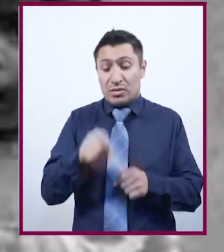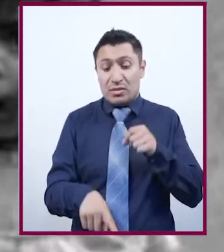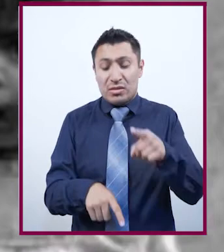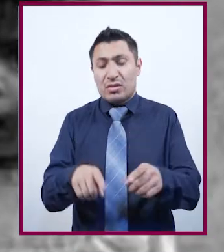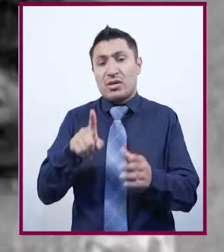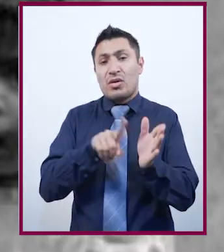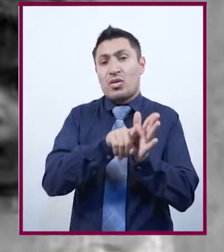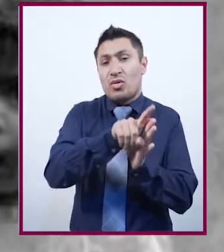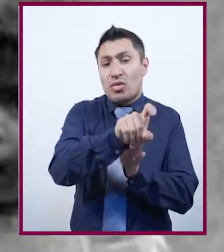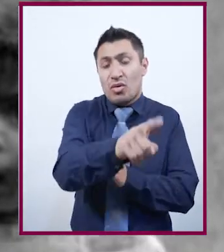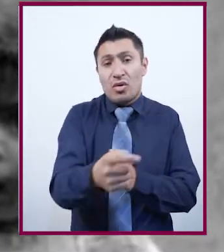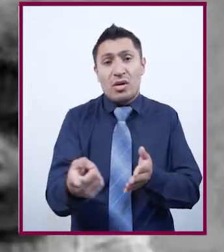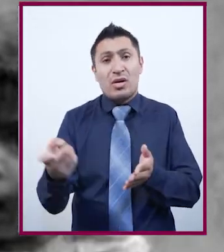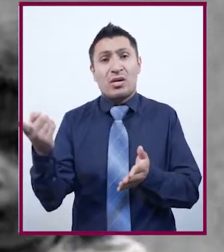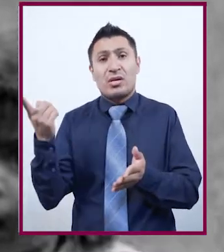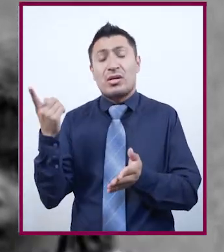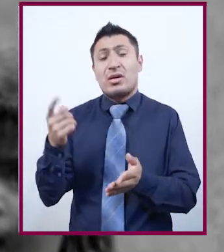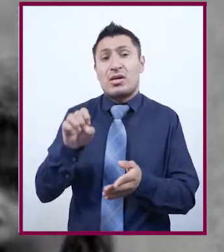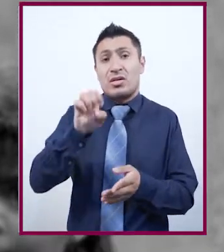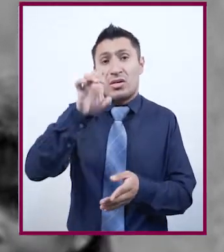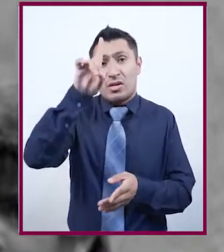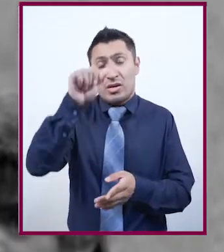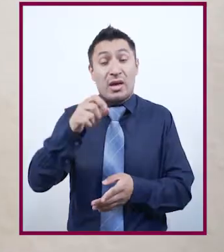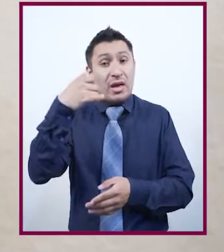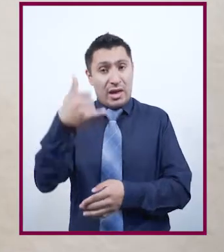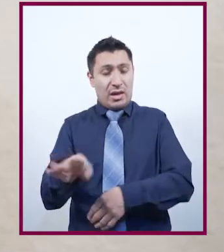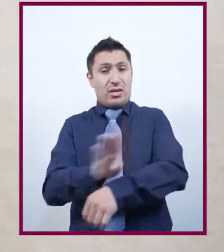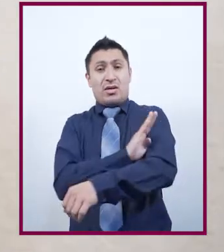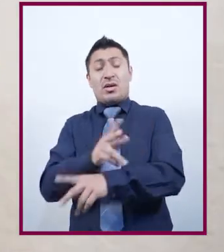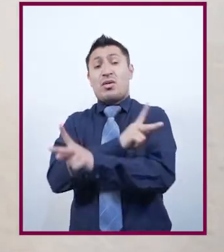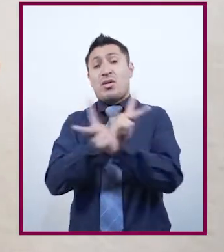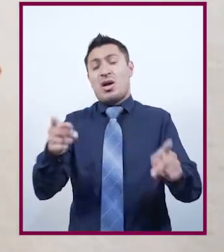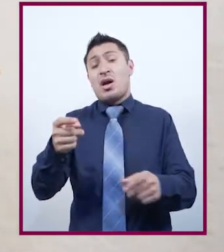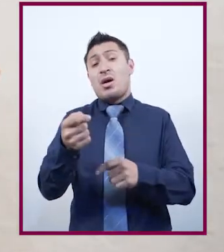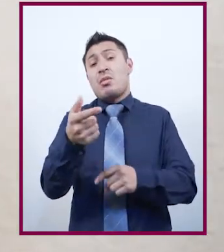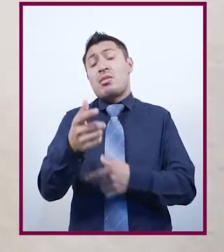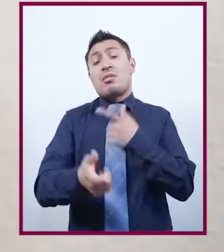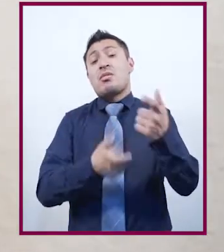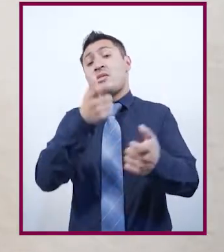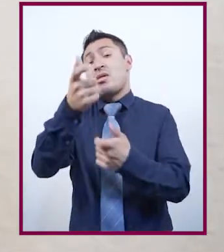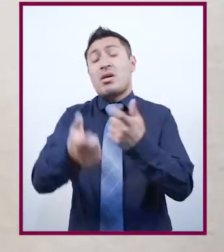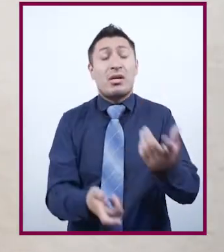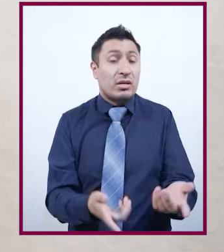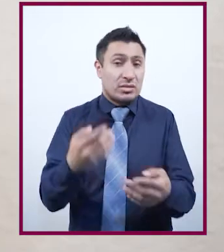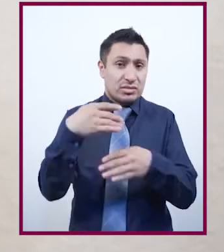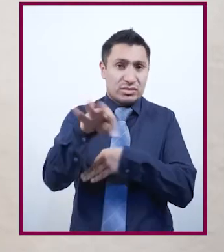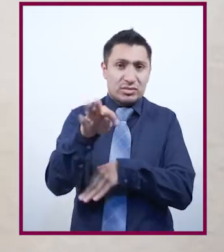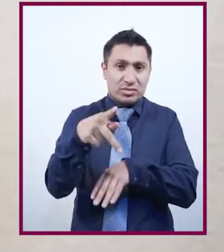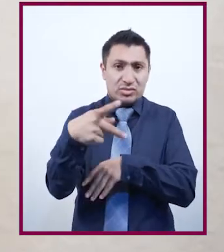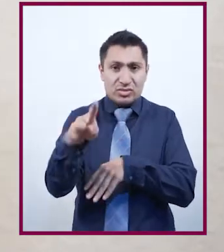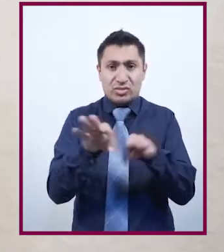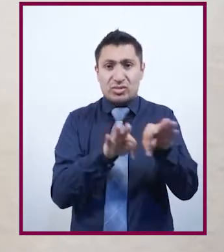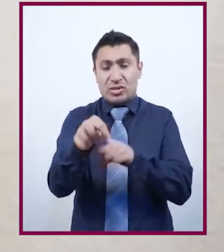de cultivar el gusano de seda y la beneficencia pública cubría parte de sus gastos con las ganancias resultantes del trabajo infantil de